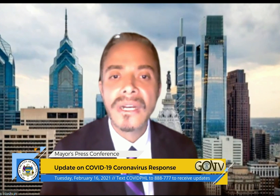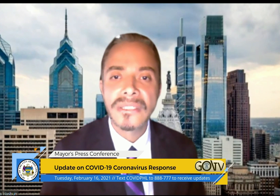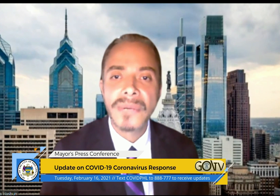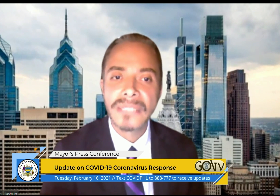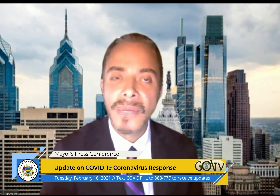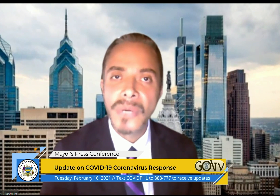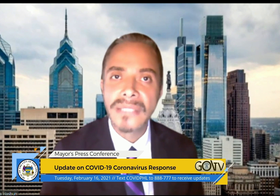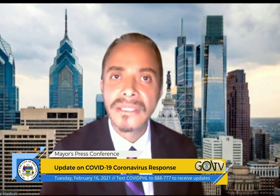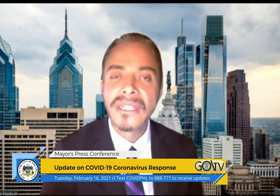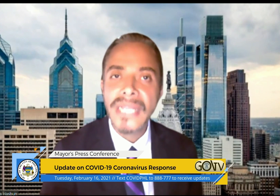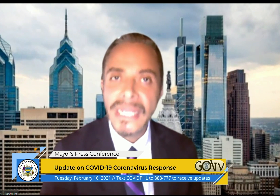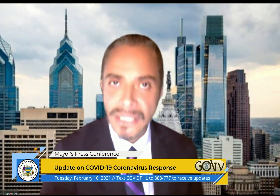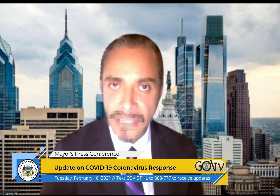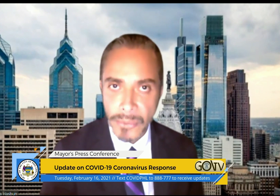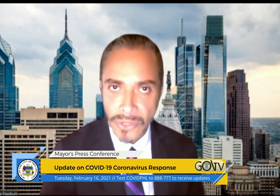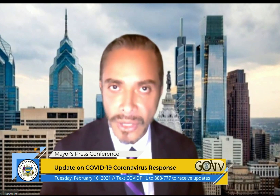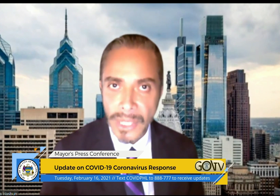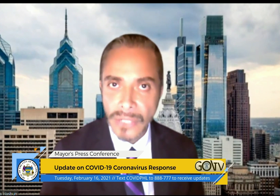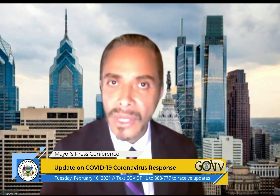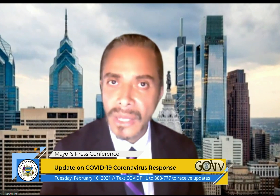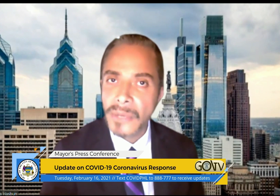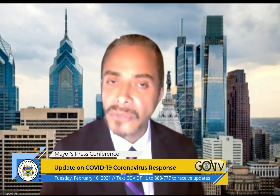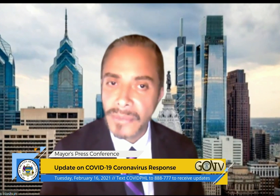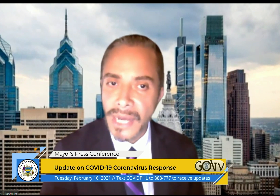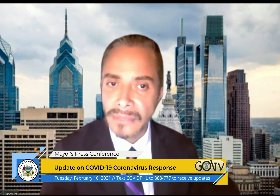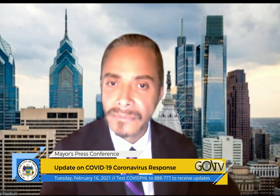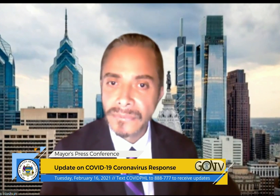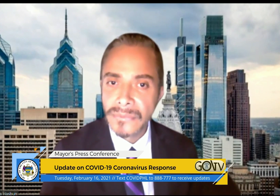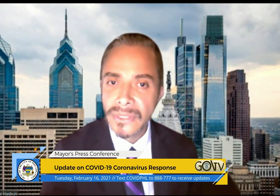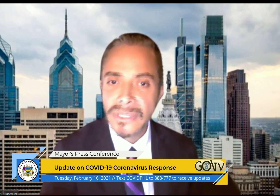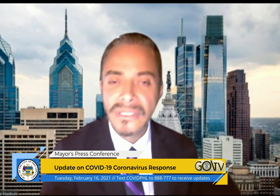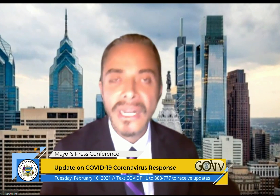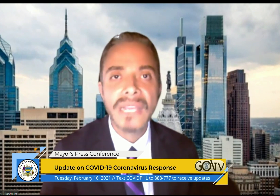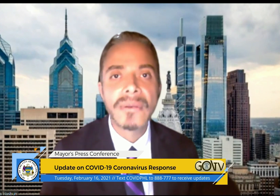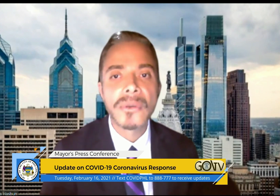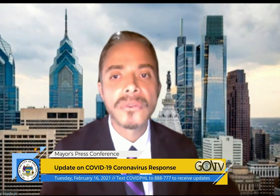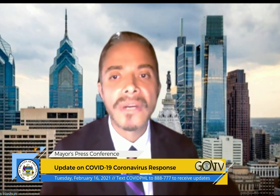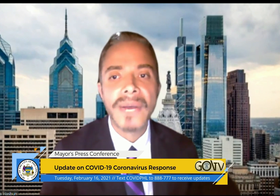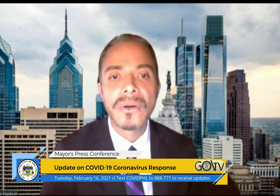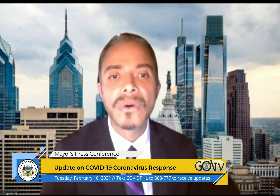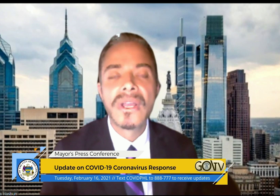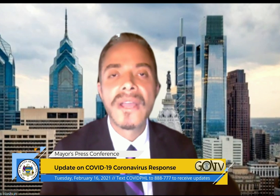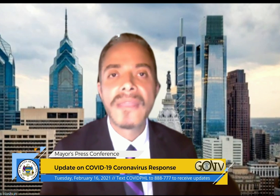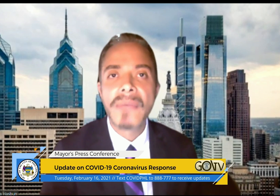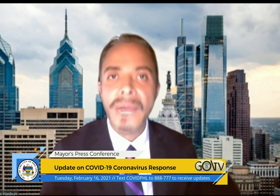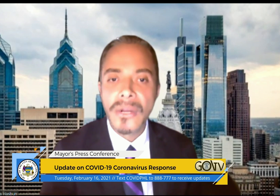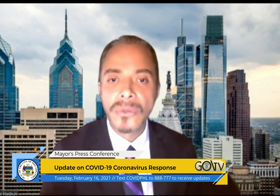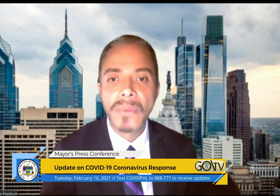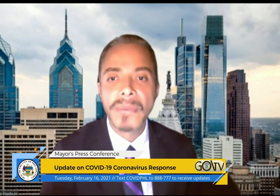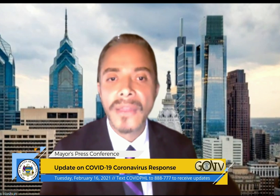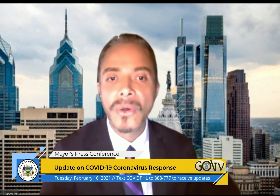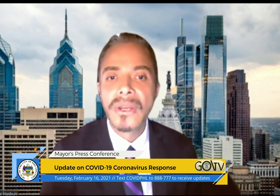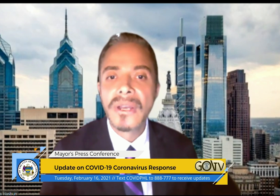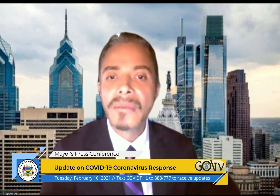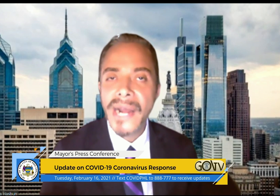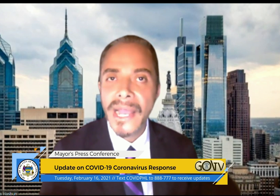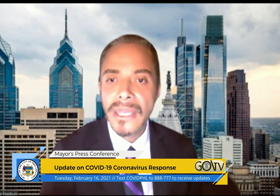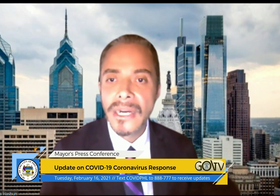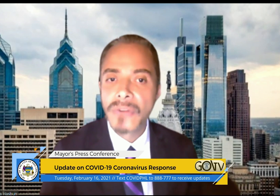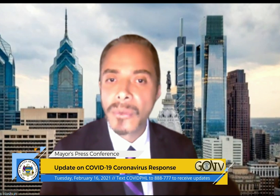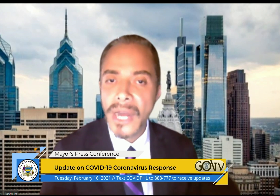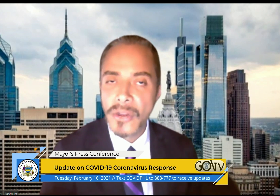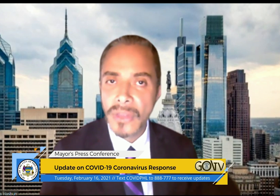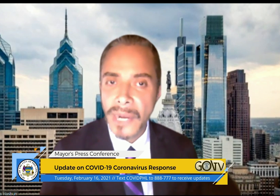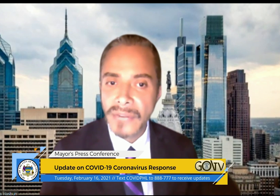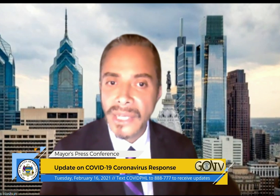quiere recibir las vacunas, este es el procedimiento que debe observar. Si es elegible por su trabajo, debe hablar con su empleador para que